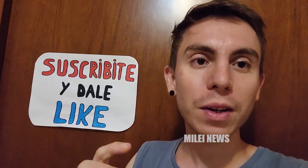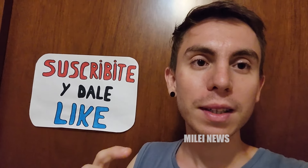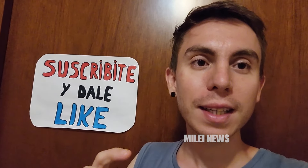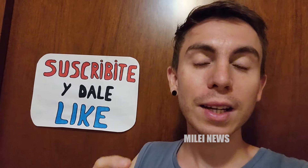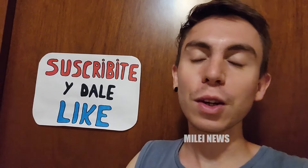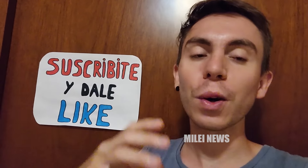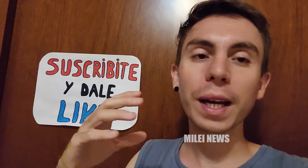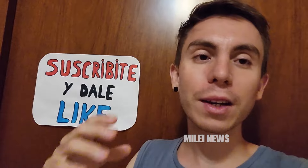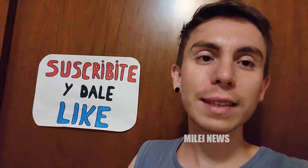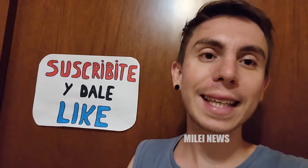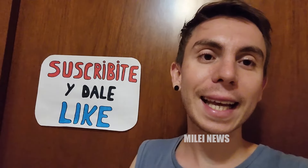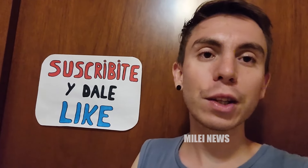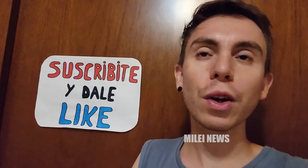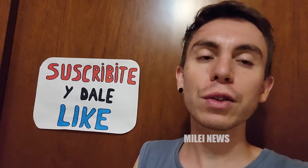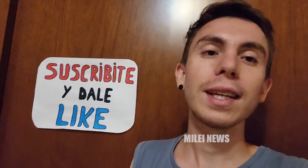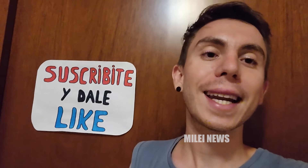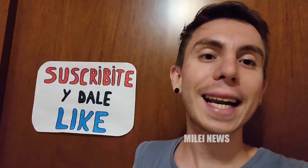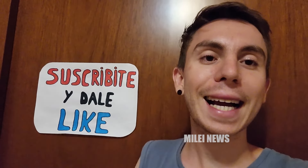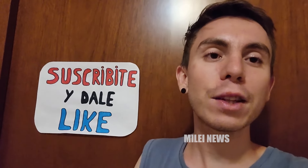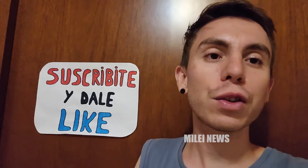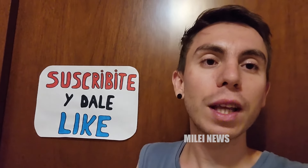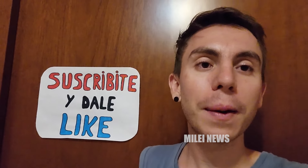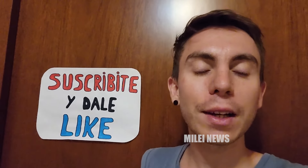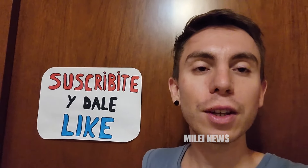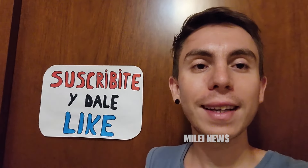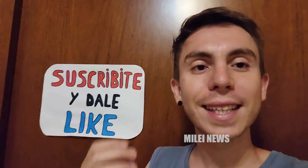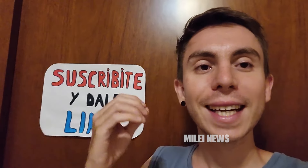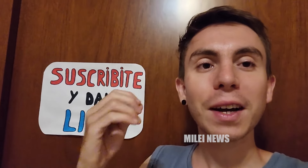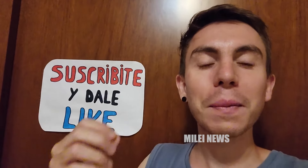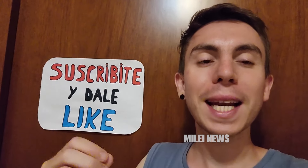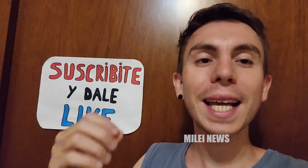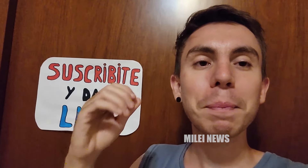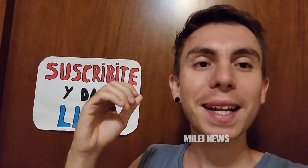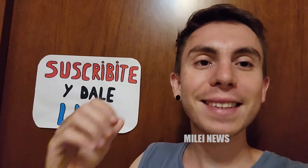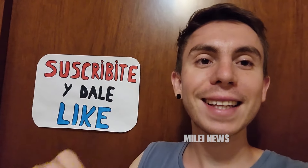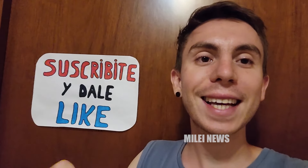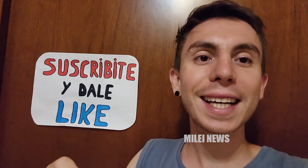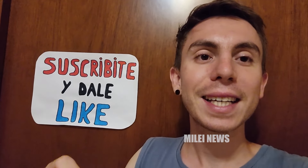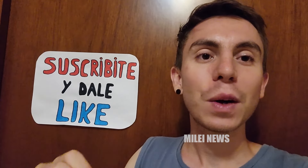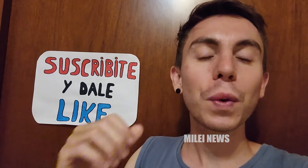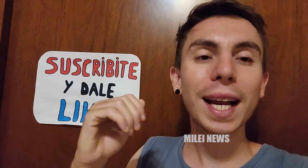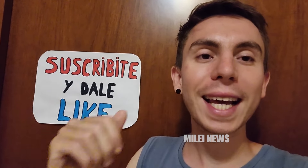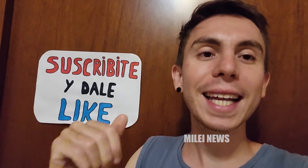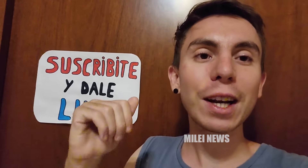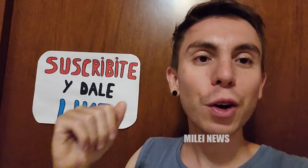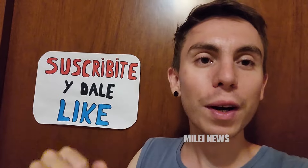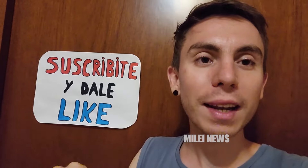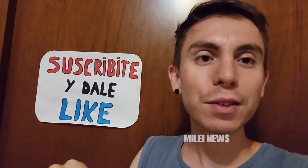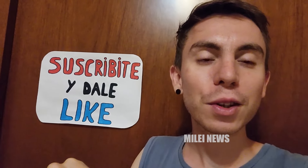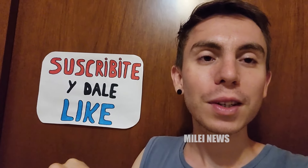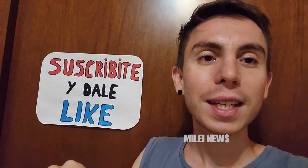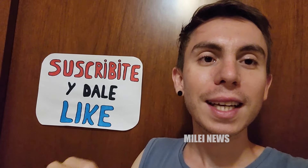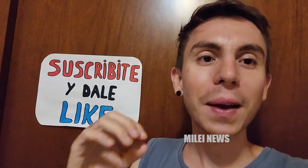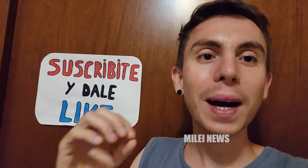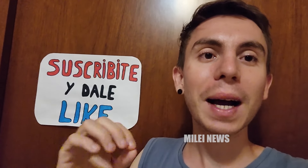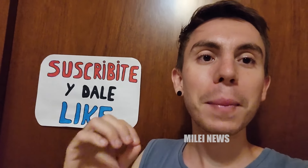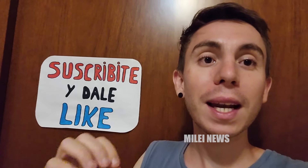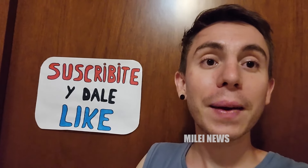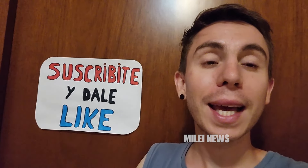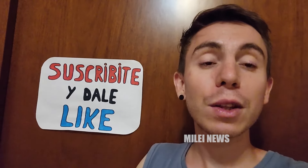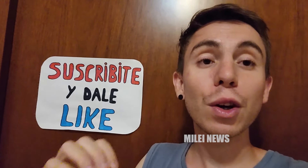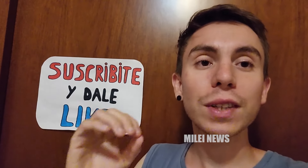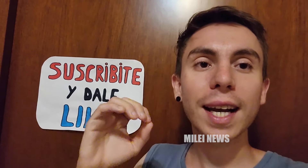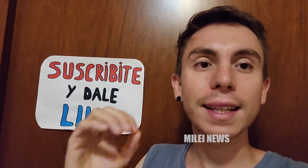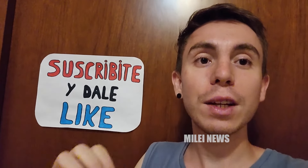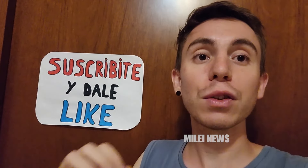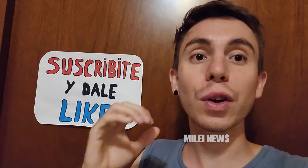verano que en otros gobiernos estarían todos rascándose hoy de vacaciones Javier meley Presenta una una ley en el congreso que va a cambiar la